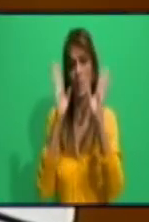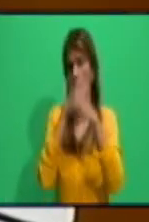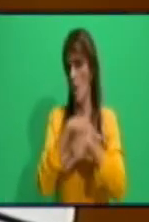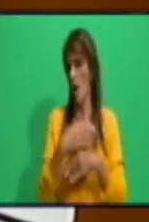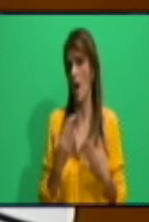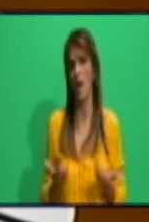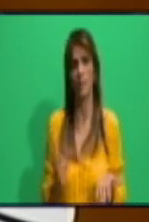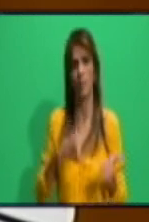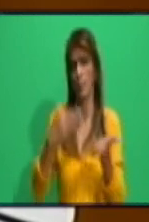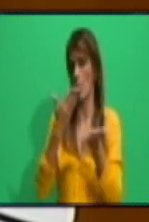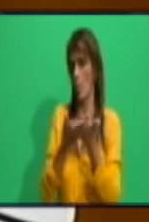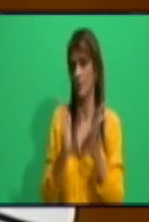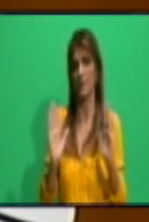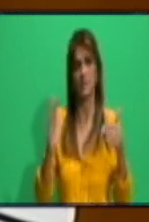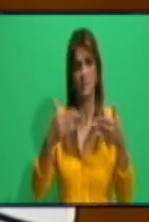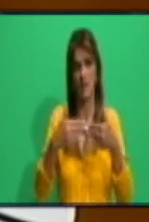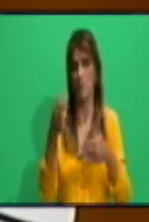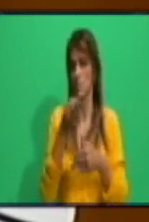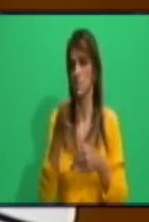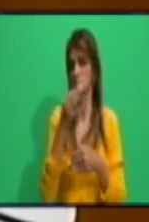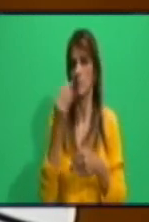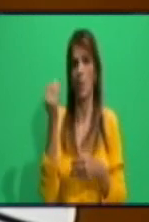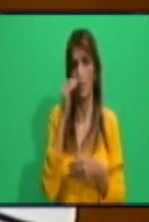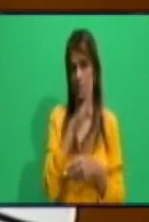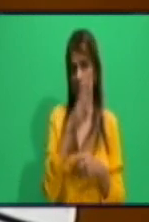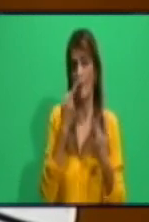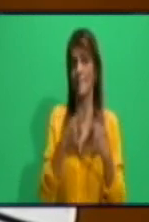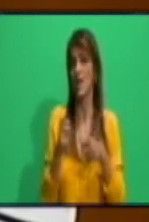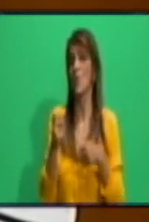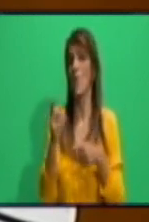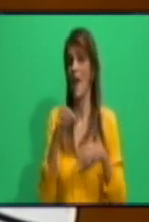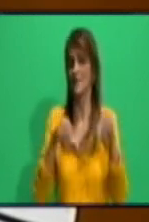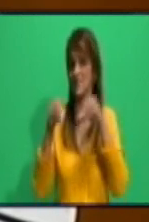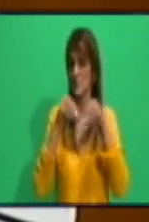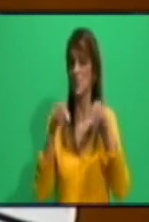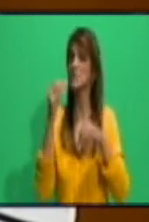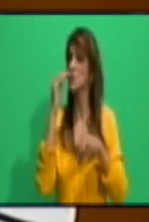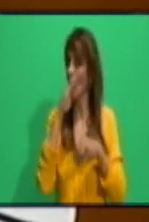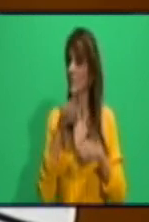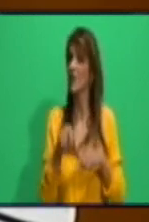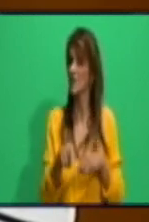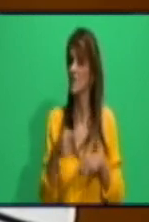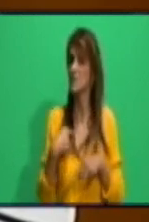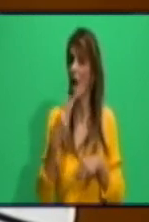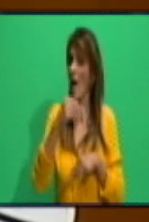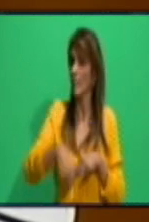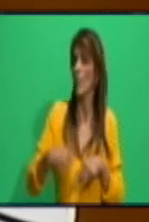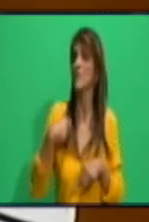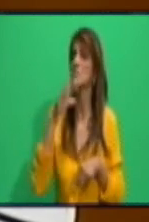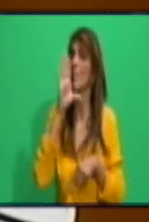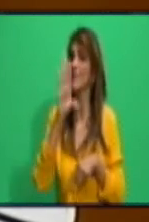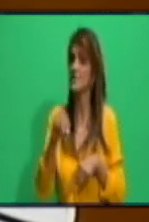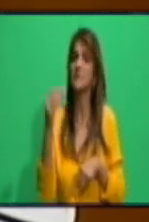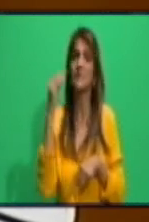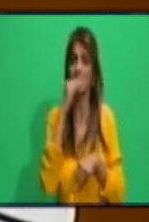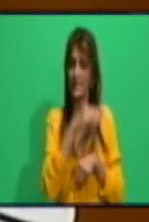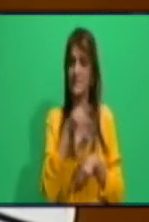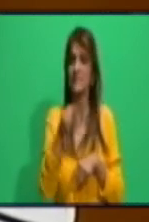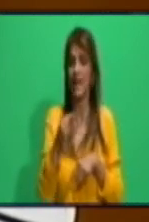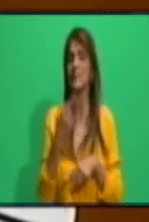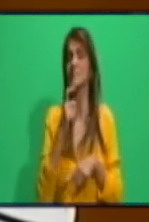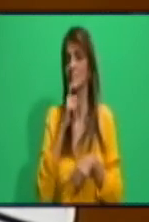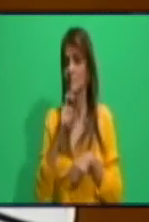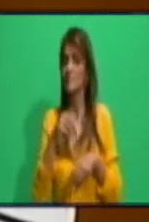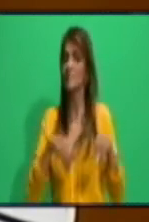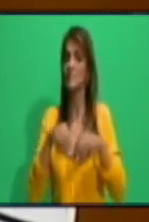ni en el Grupo Provincial, pero bueno, la situación de Guisa, aprovecho para decirle que es sumamente compleja. Guisa está aportando casos prácticamente